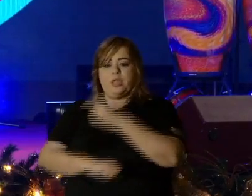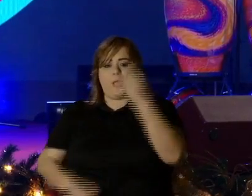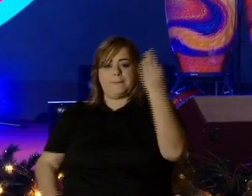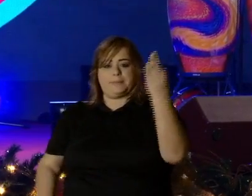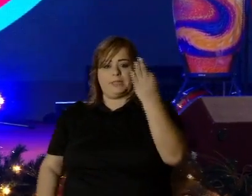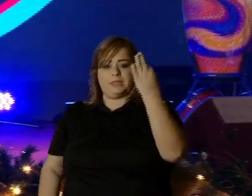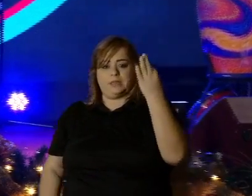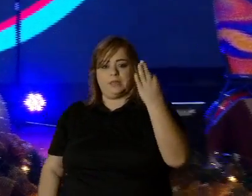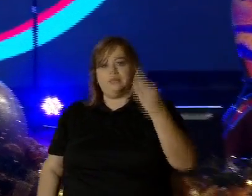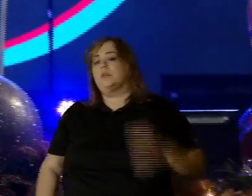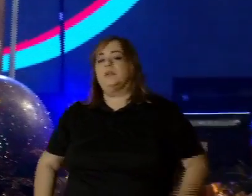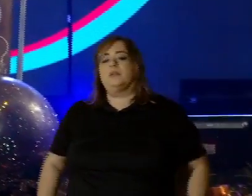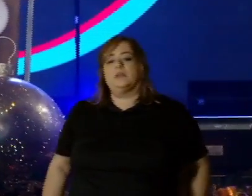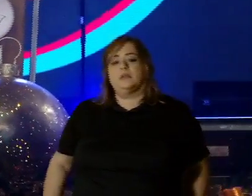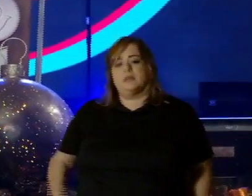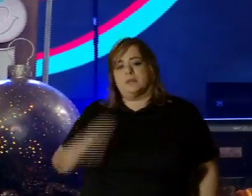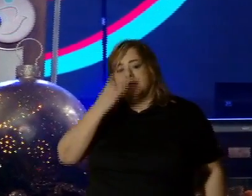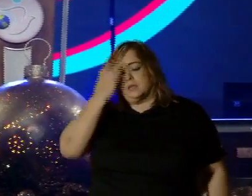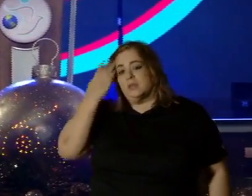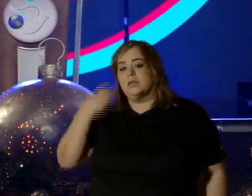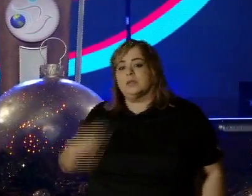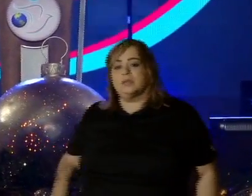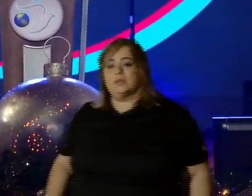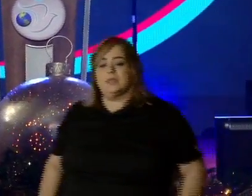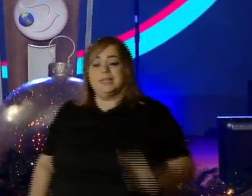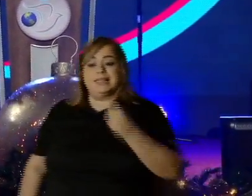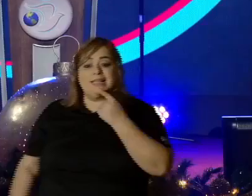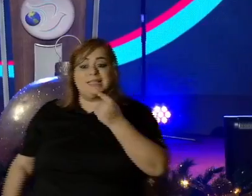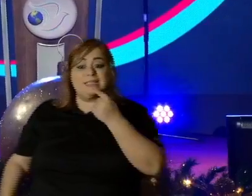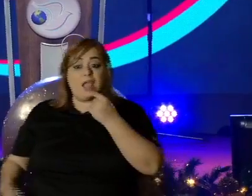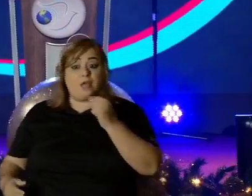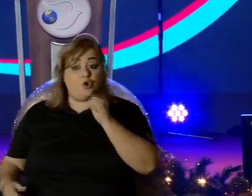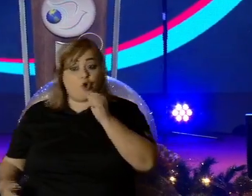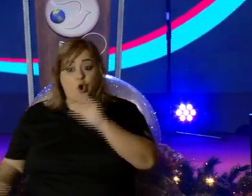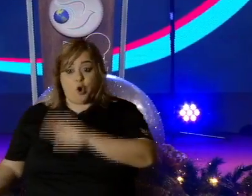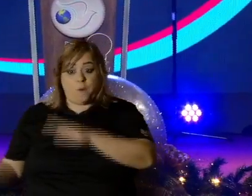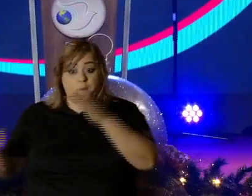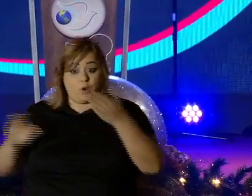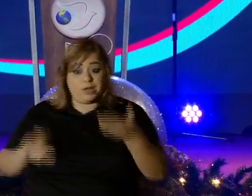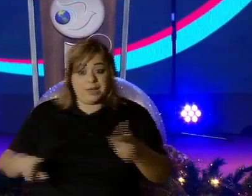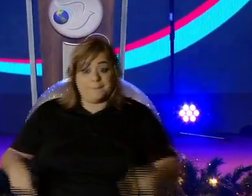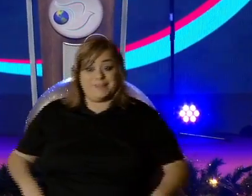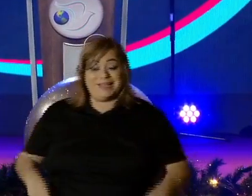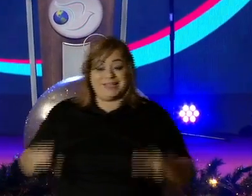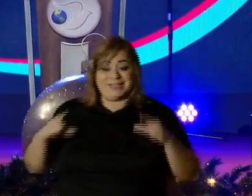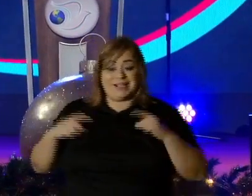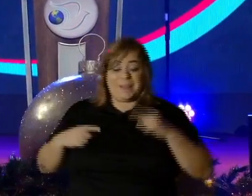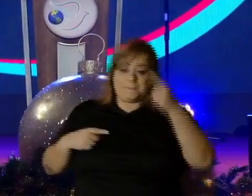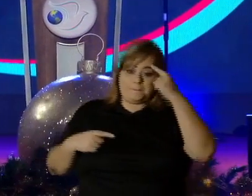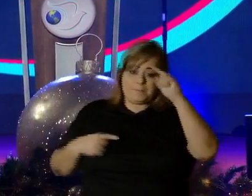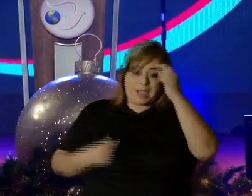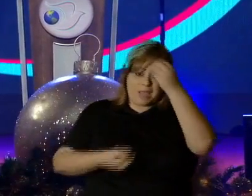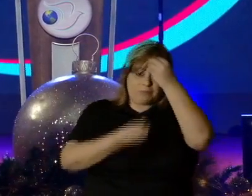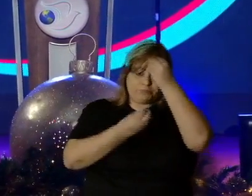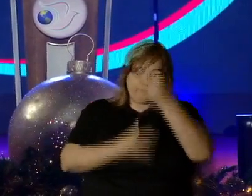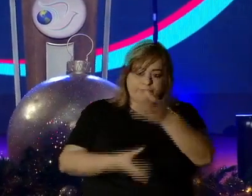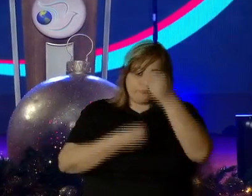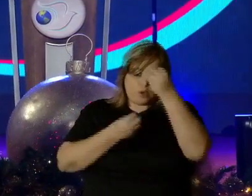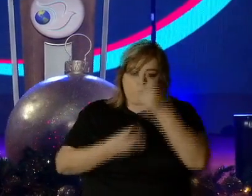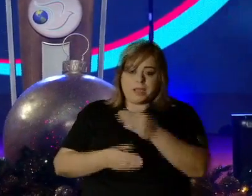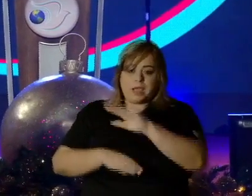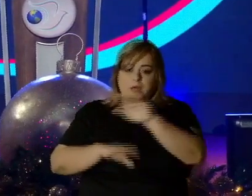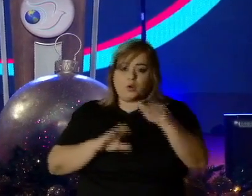Pero yo vengo a predicarle que no moriré, sino que viviré y contaré las maravillas del Señor. Y dije, porque el nombre de Jesús